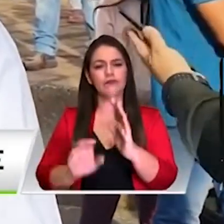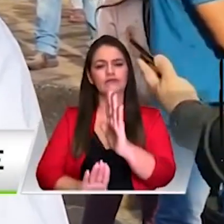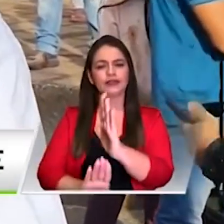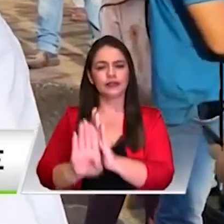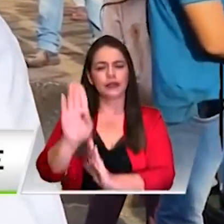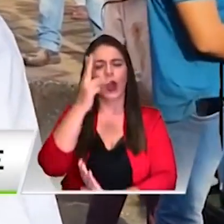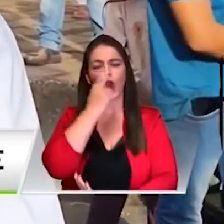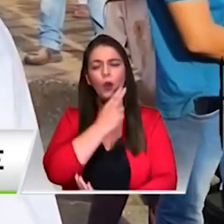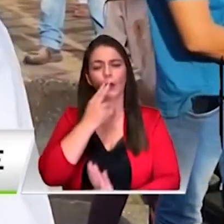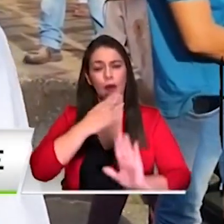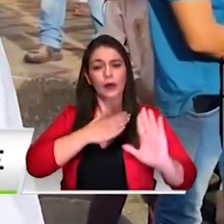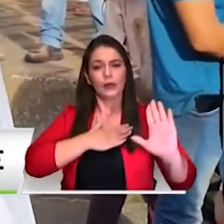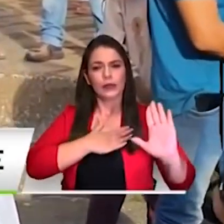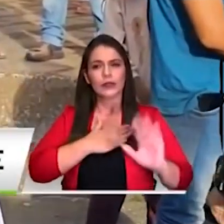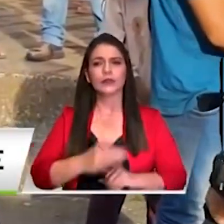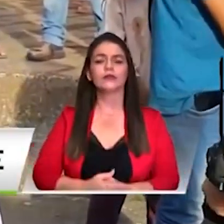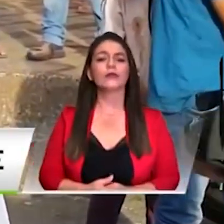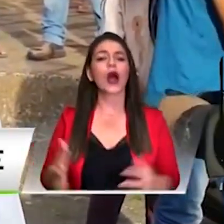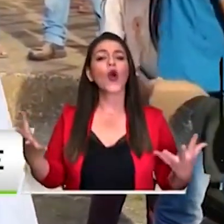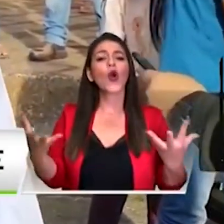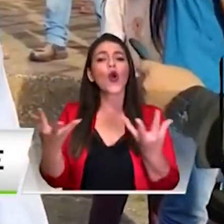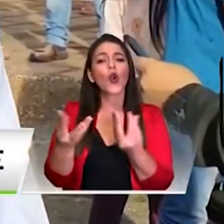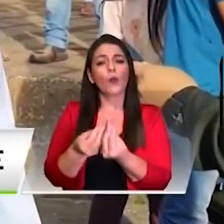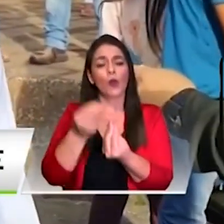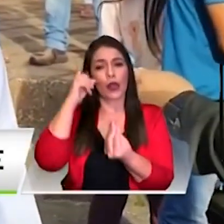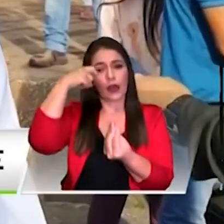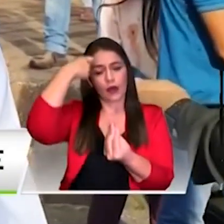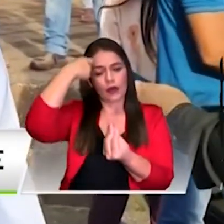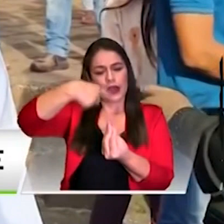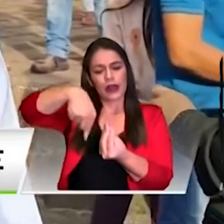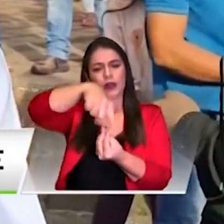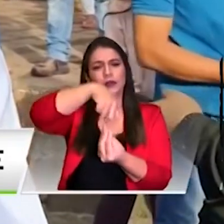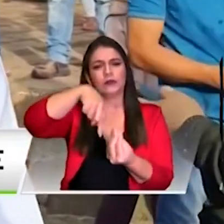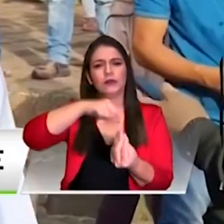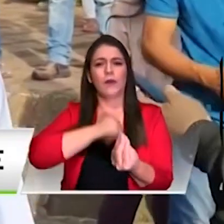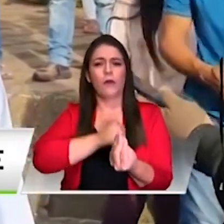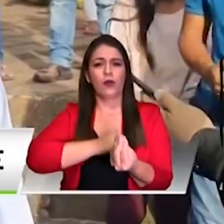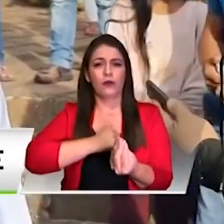y pidiéndole al equipo de gobierno que honren